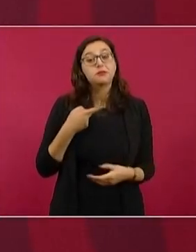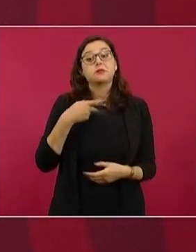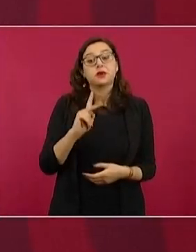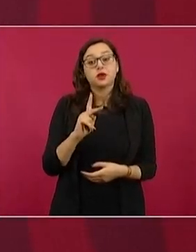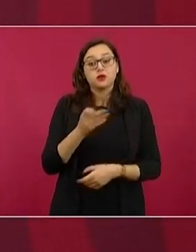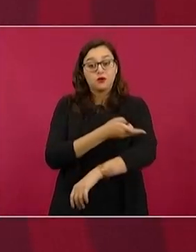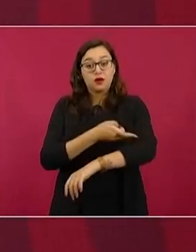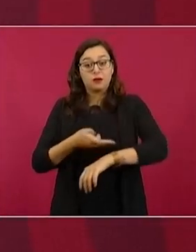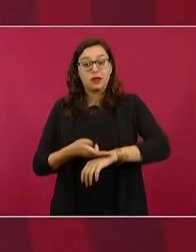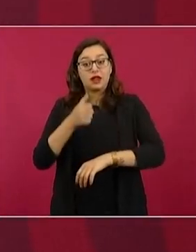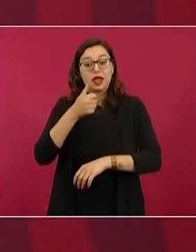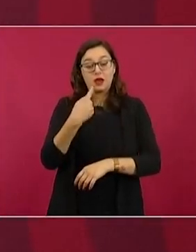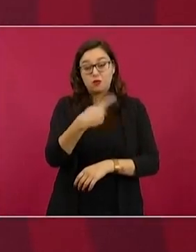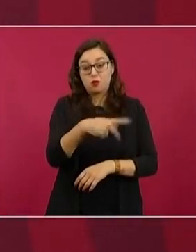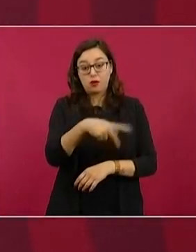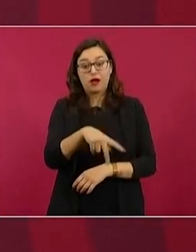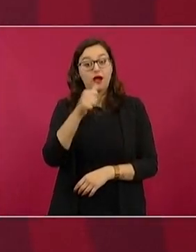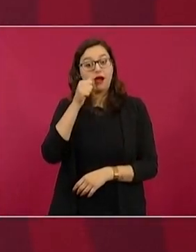rusa en ucrania